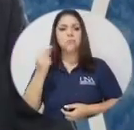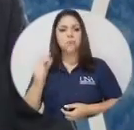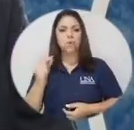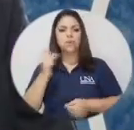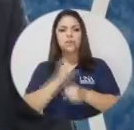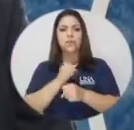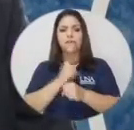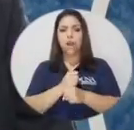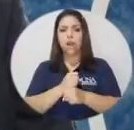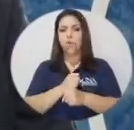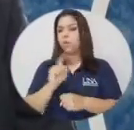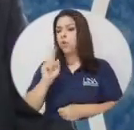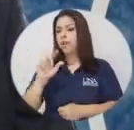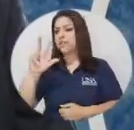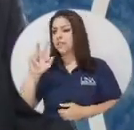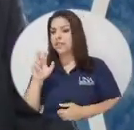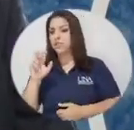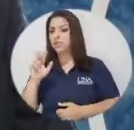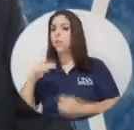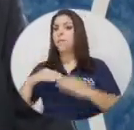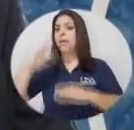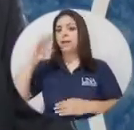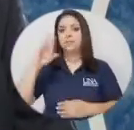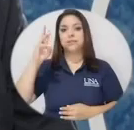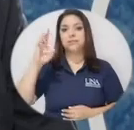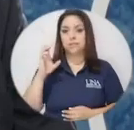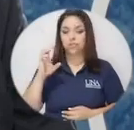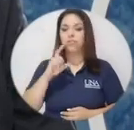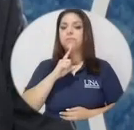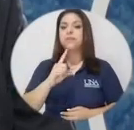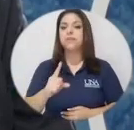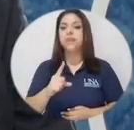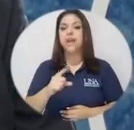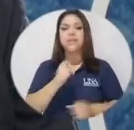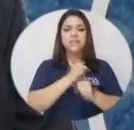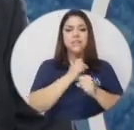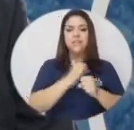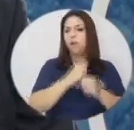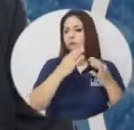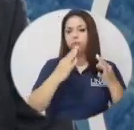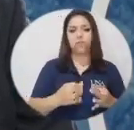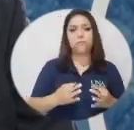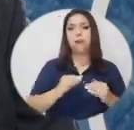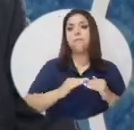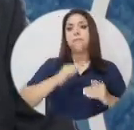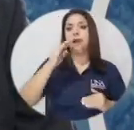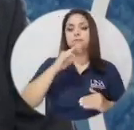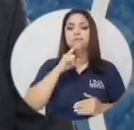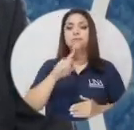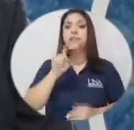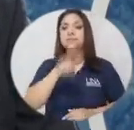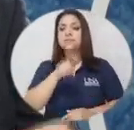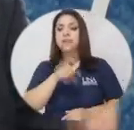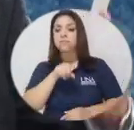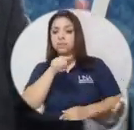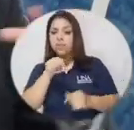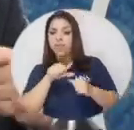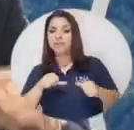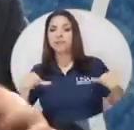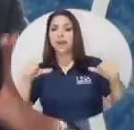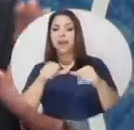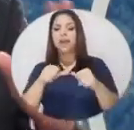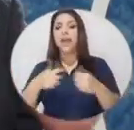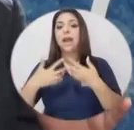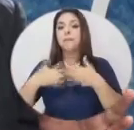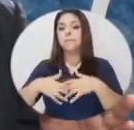tenemos una tasa de desempleo no de 300, sino de 600, y con el trabajo informal agréguele unos 800, tenemos que pensar que en esta